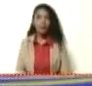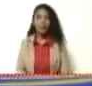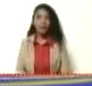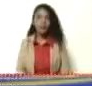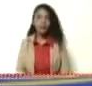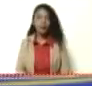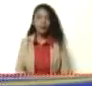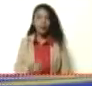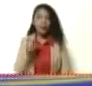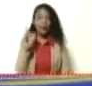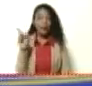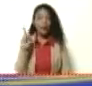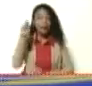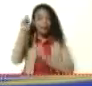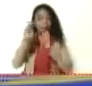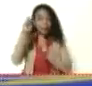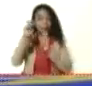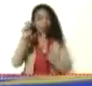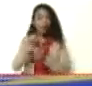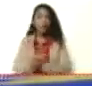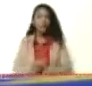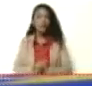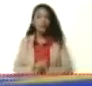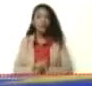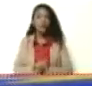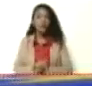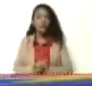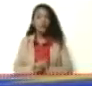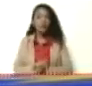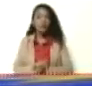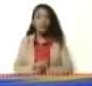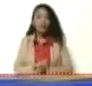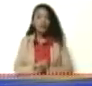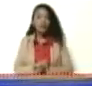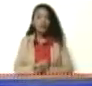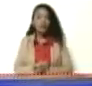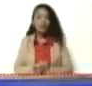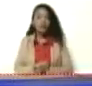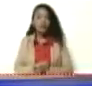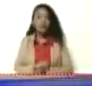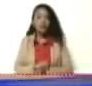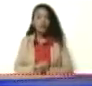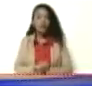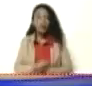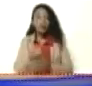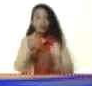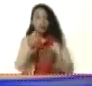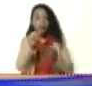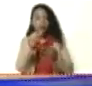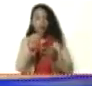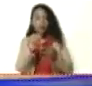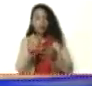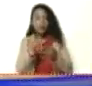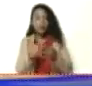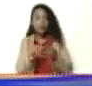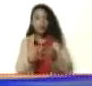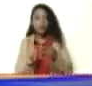Diputado, ¿ah? Emmanuel Delgado, Ali Alejandro Primera.